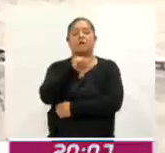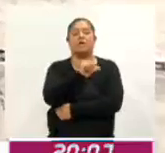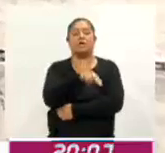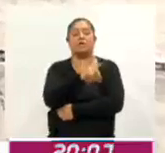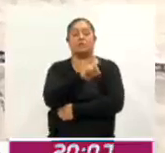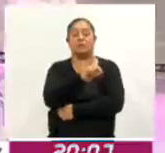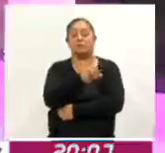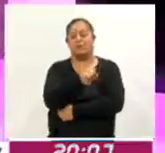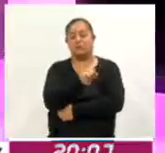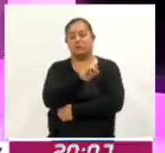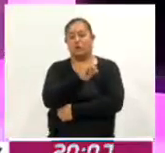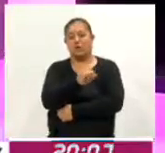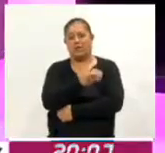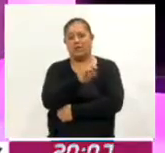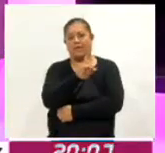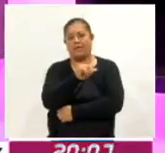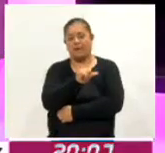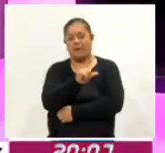López.